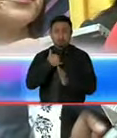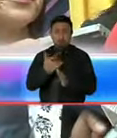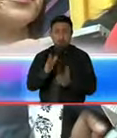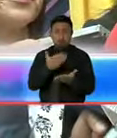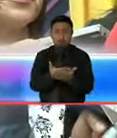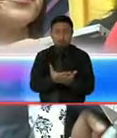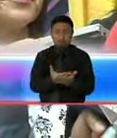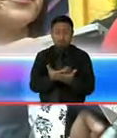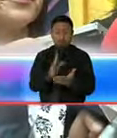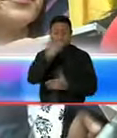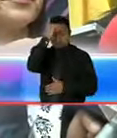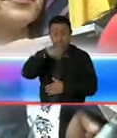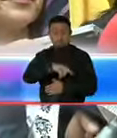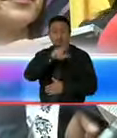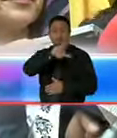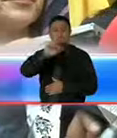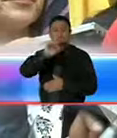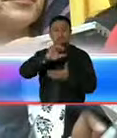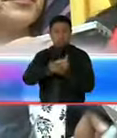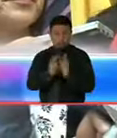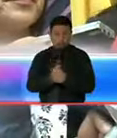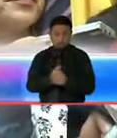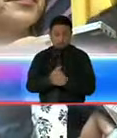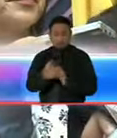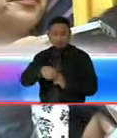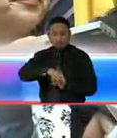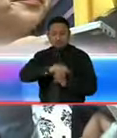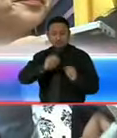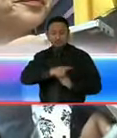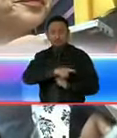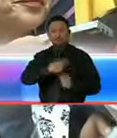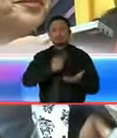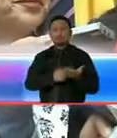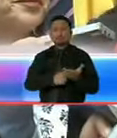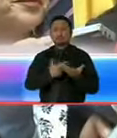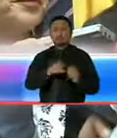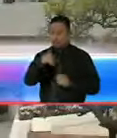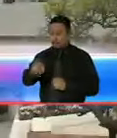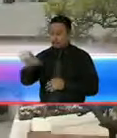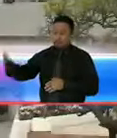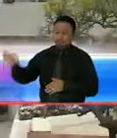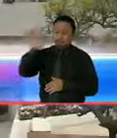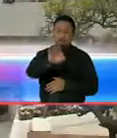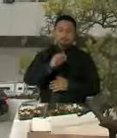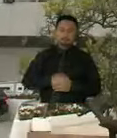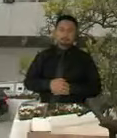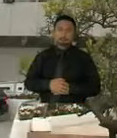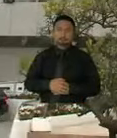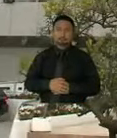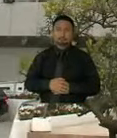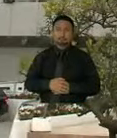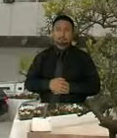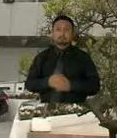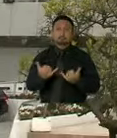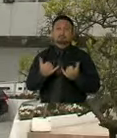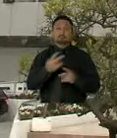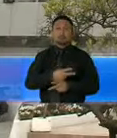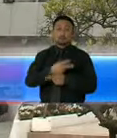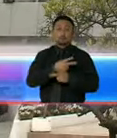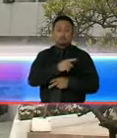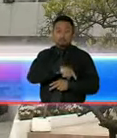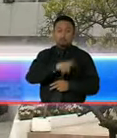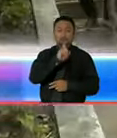presentadas a las decisiones del 30 de noviembre con las cuales tienen que resolver y llamarme a actuar como titular. Al respecto, ninguno de los actuales consejeros se